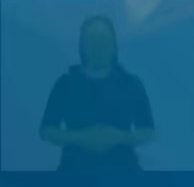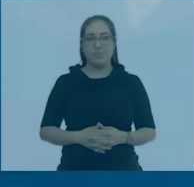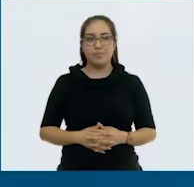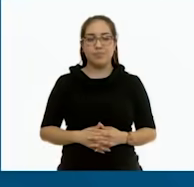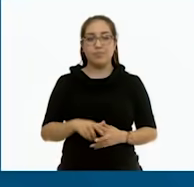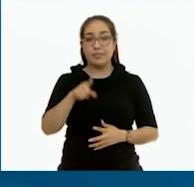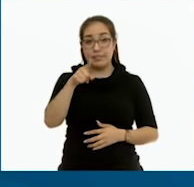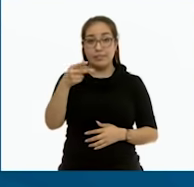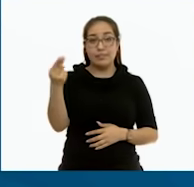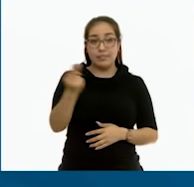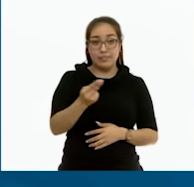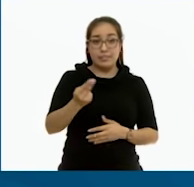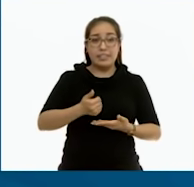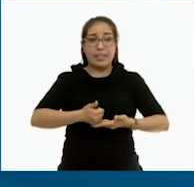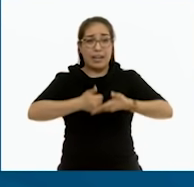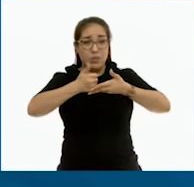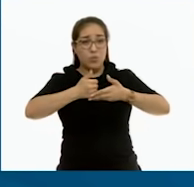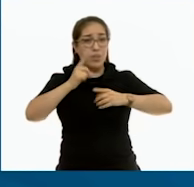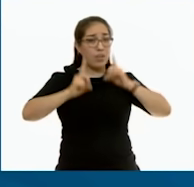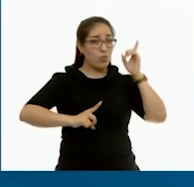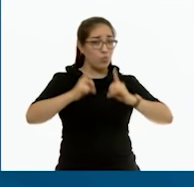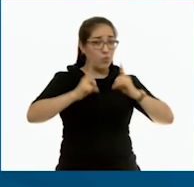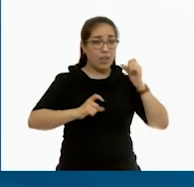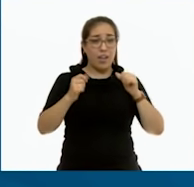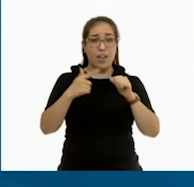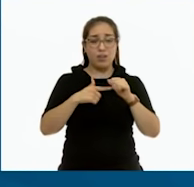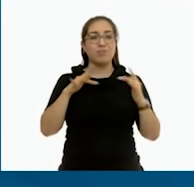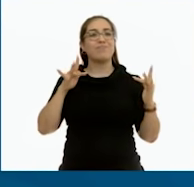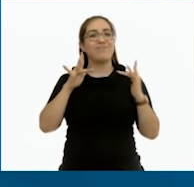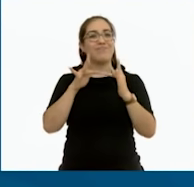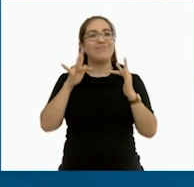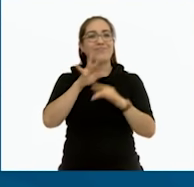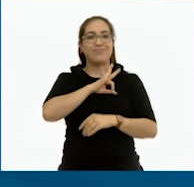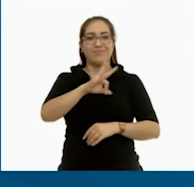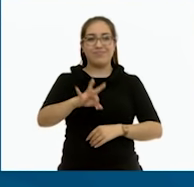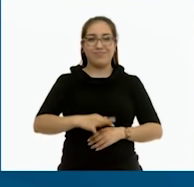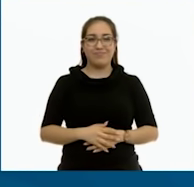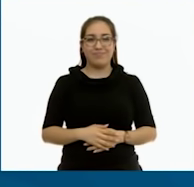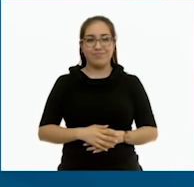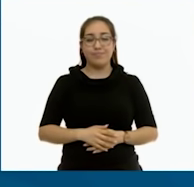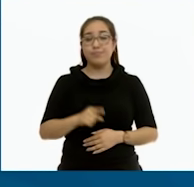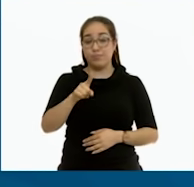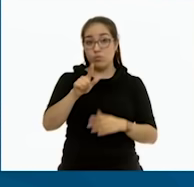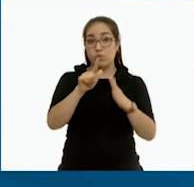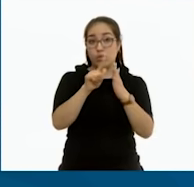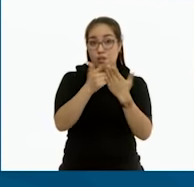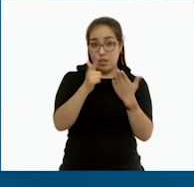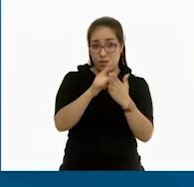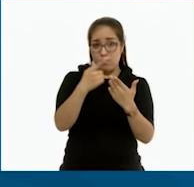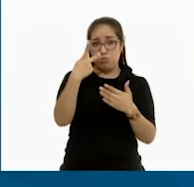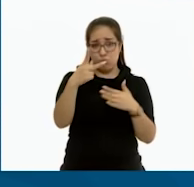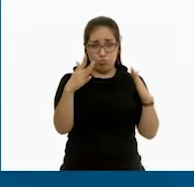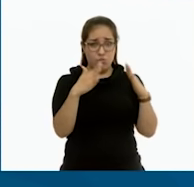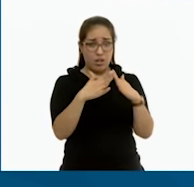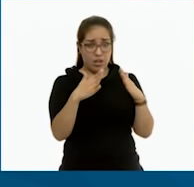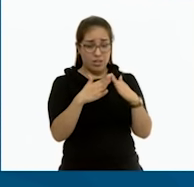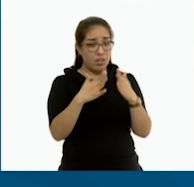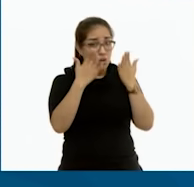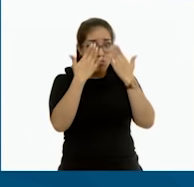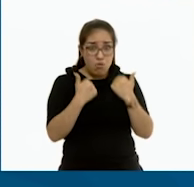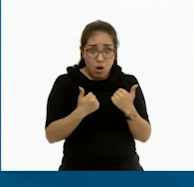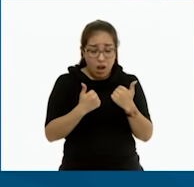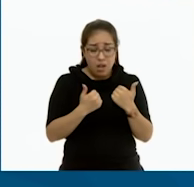Si necesitas ayuda para resolver tus dudas, contáctanos. Si tienes tus libros de texto en casa,